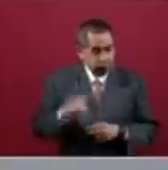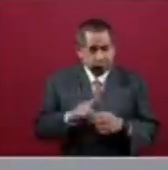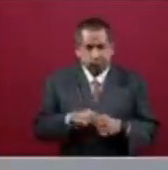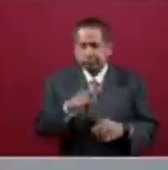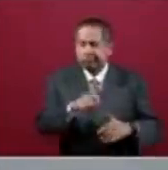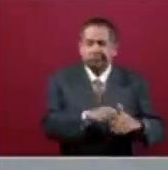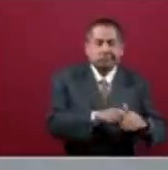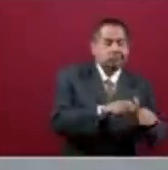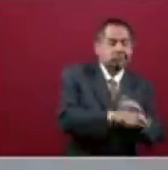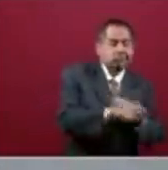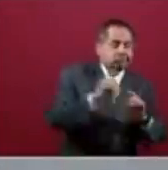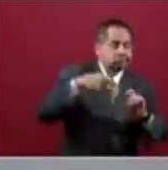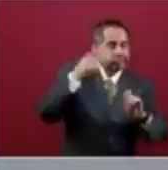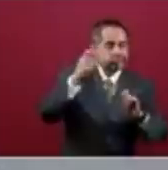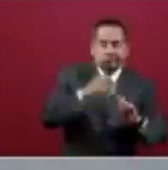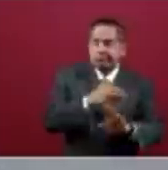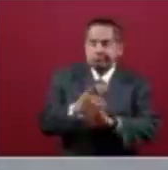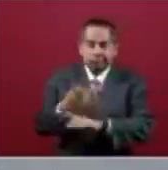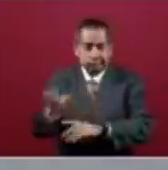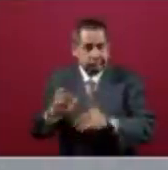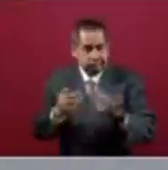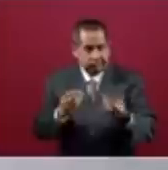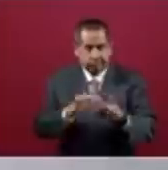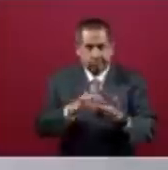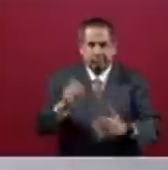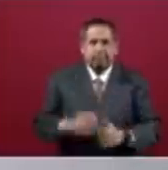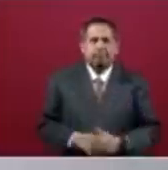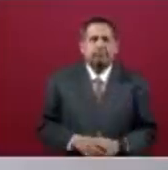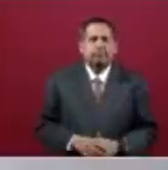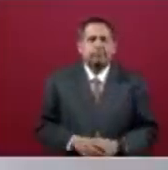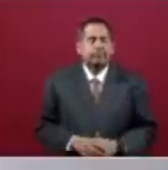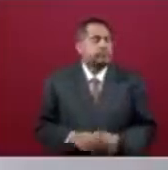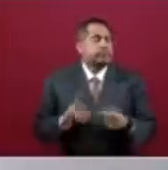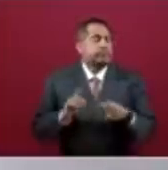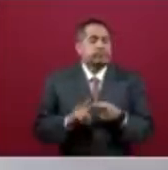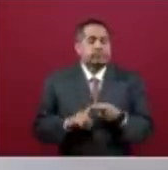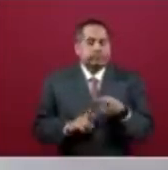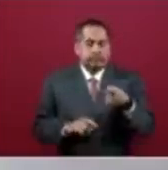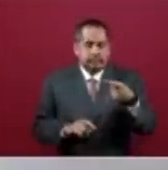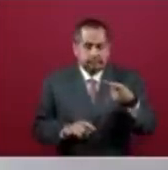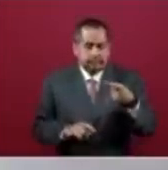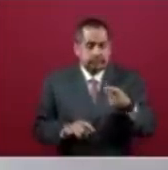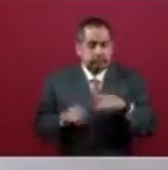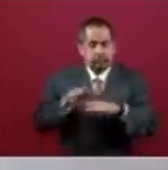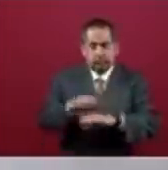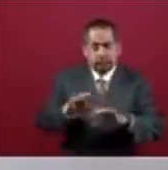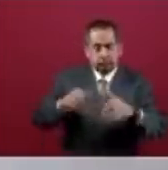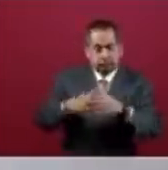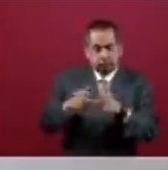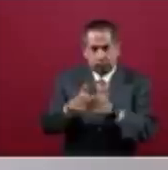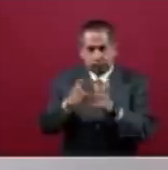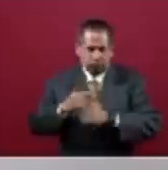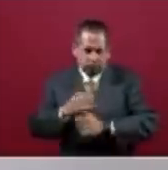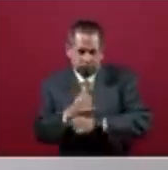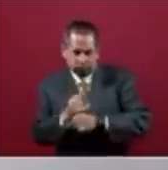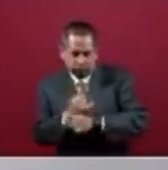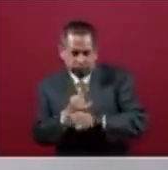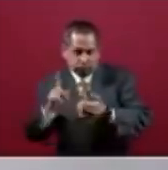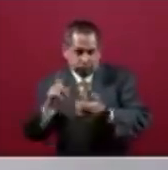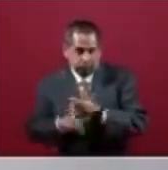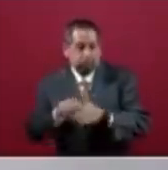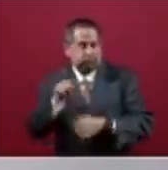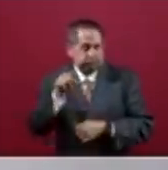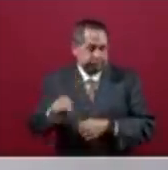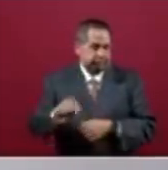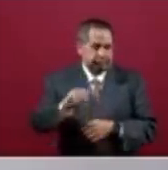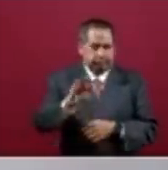financiar este documental. Gracias, presidente. Bueno, lo primero tiene que ver con la inteligencia que se está llevando a